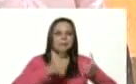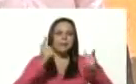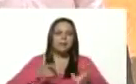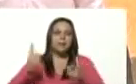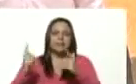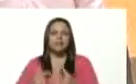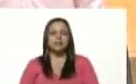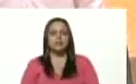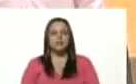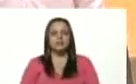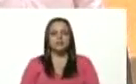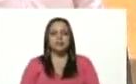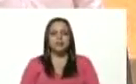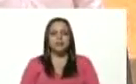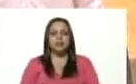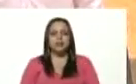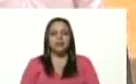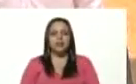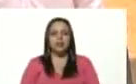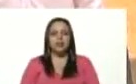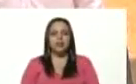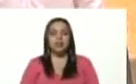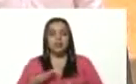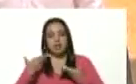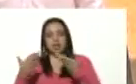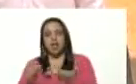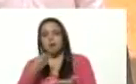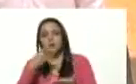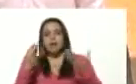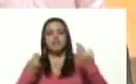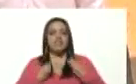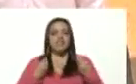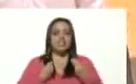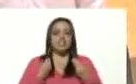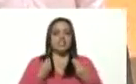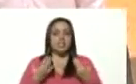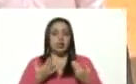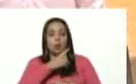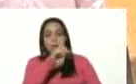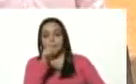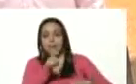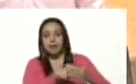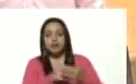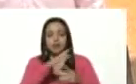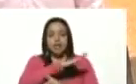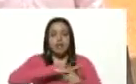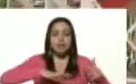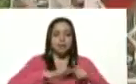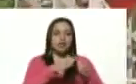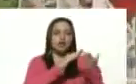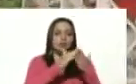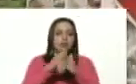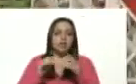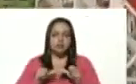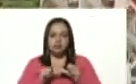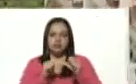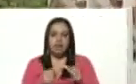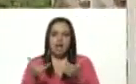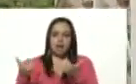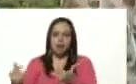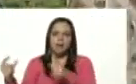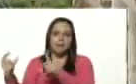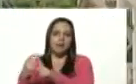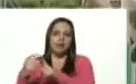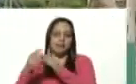ellos, presidente, garantizar el buen vivir integral del hábitat comunal. A continuación le daremos el derecho de